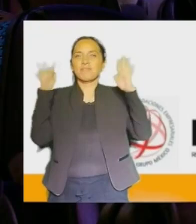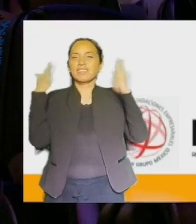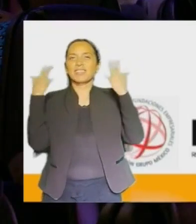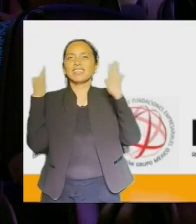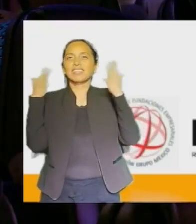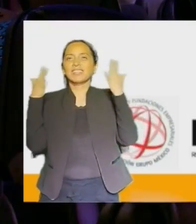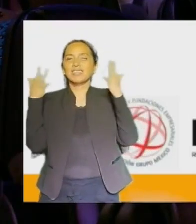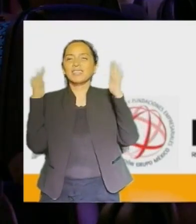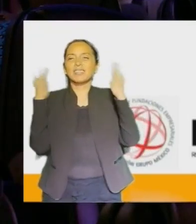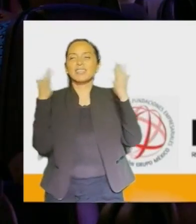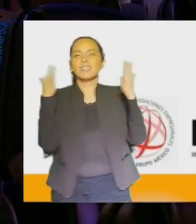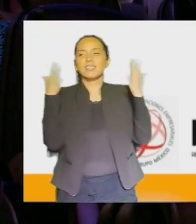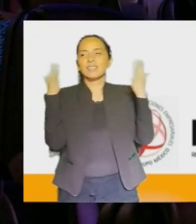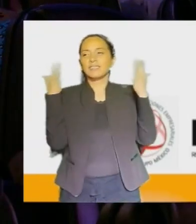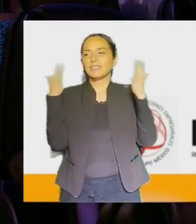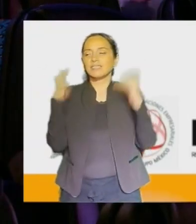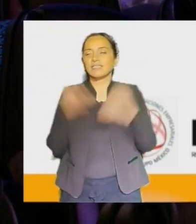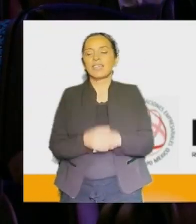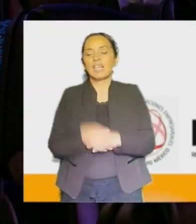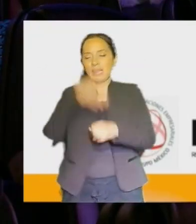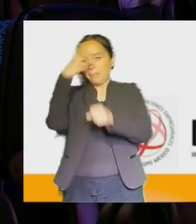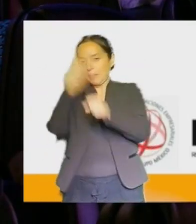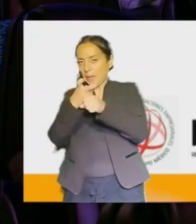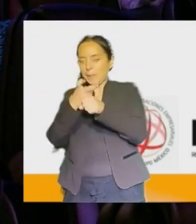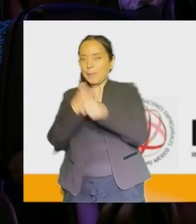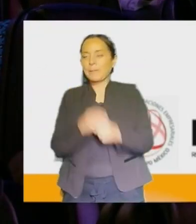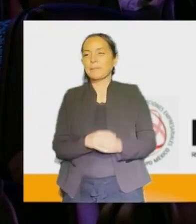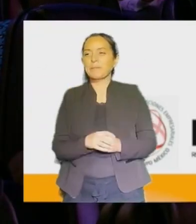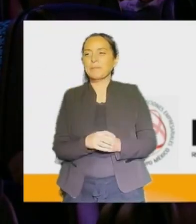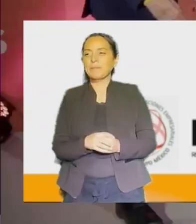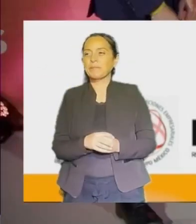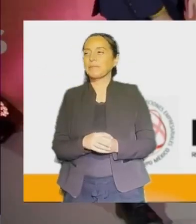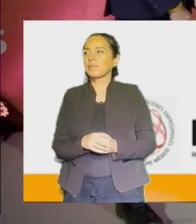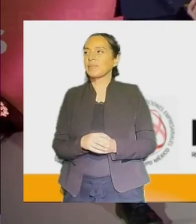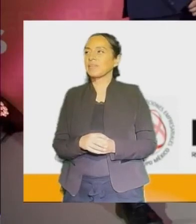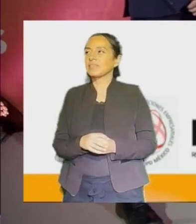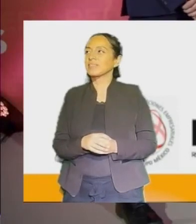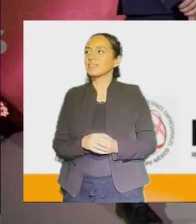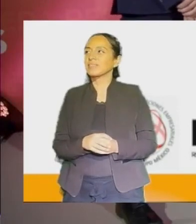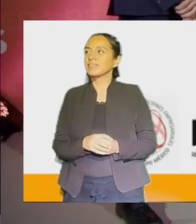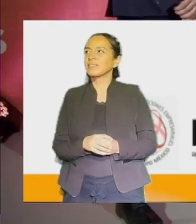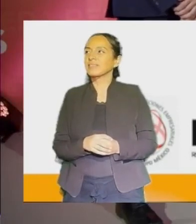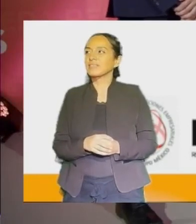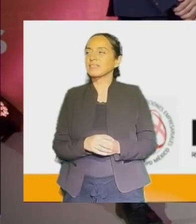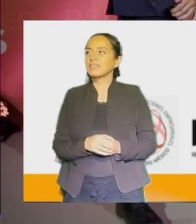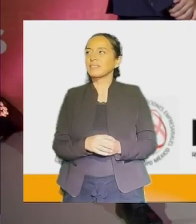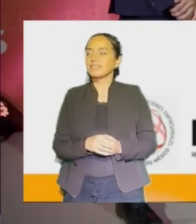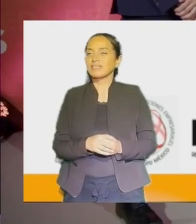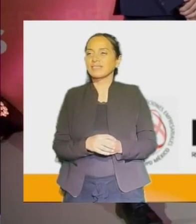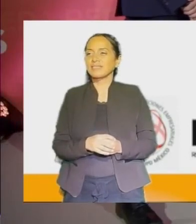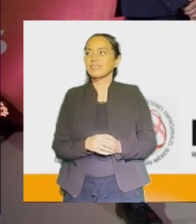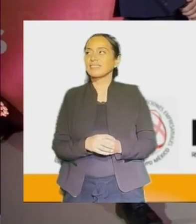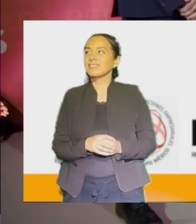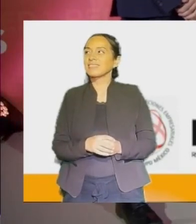¡Bravo! Muy bien. Segundo lugar. No, más bien el primero, ¿no? Para descarte. Ah, bueno, primer lugar. Bueno, primer lugar,